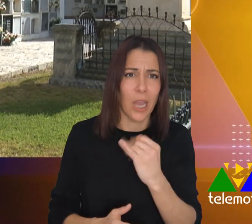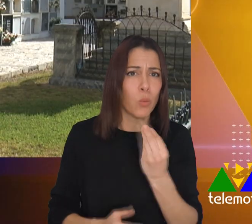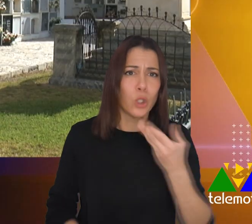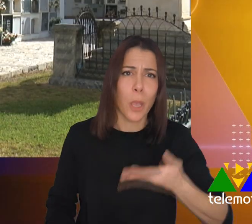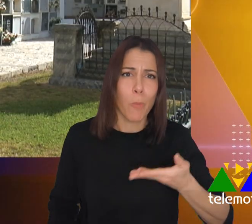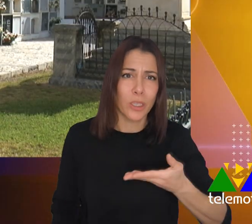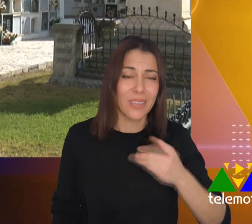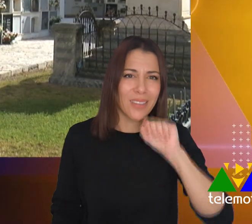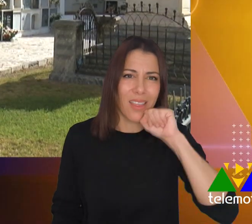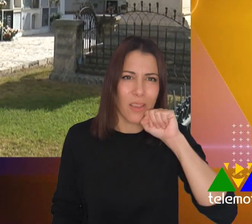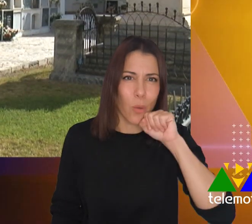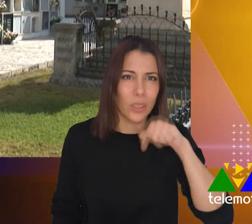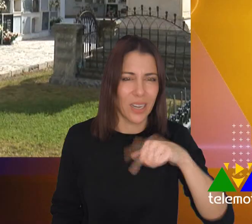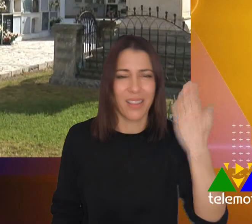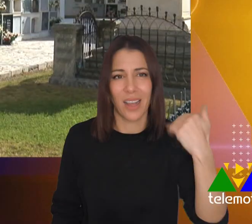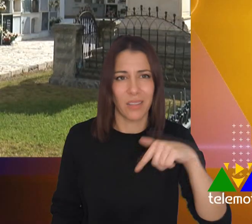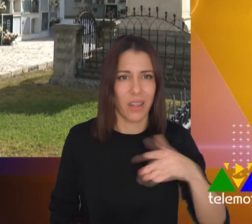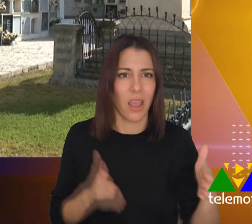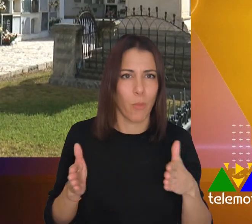en el Motril de aquella época,